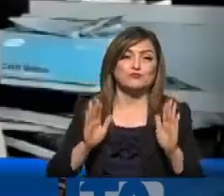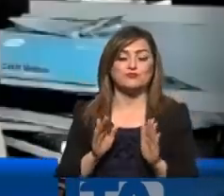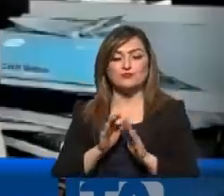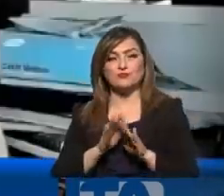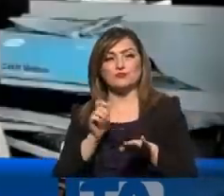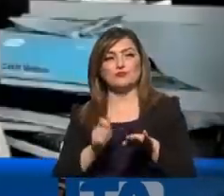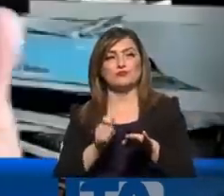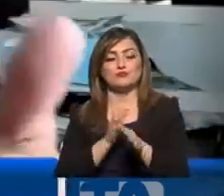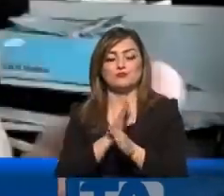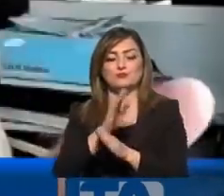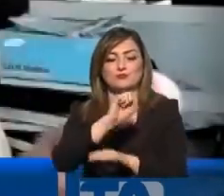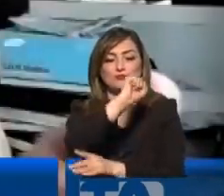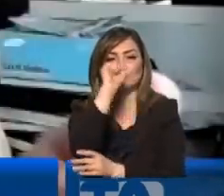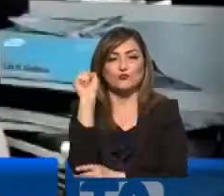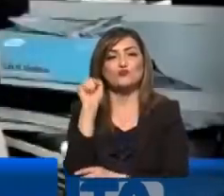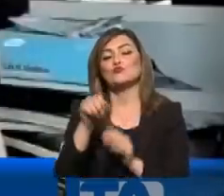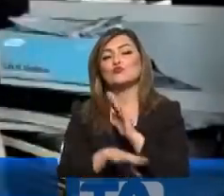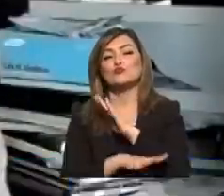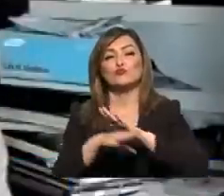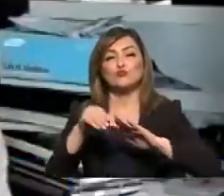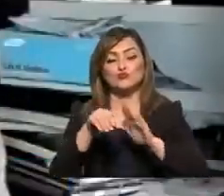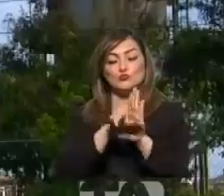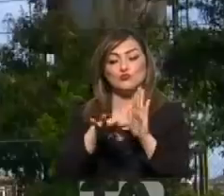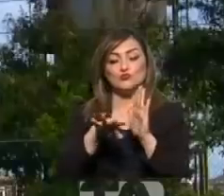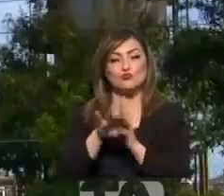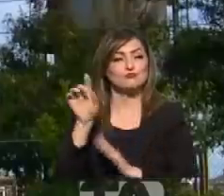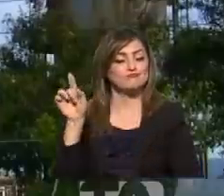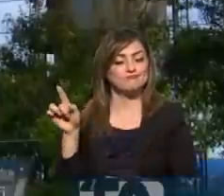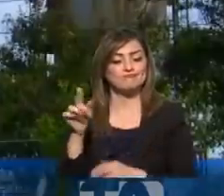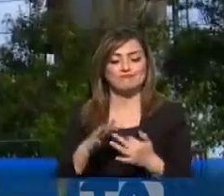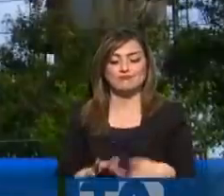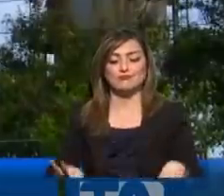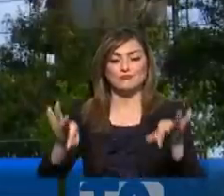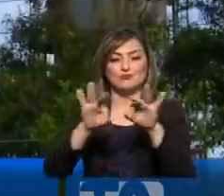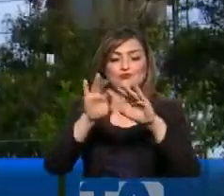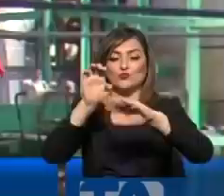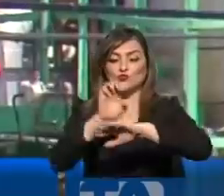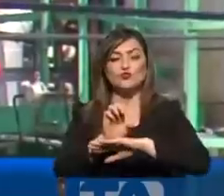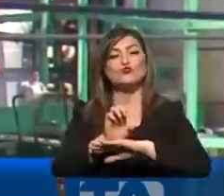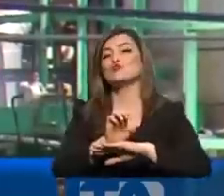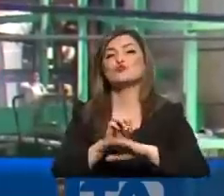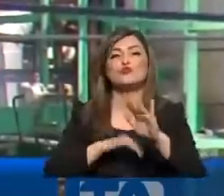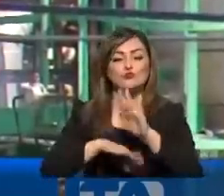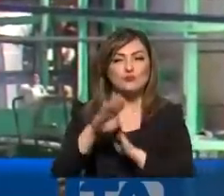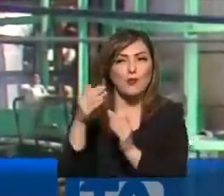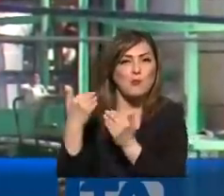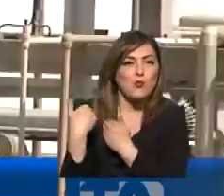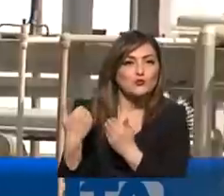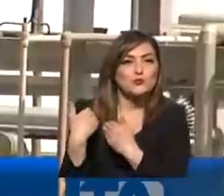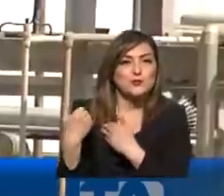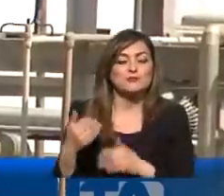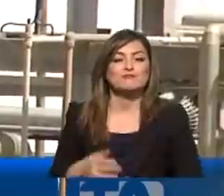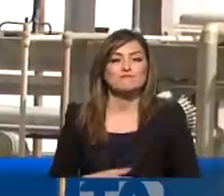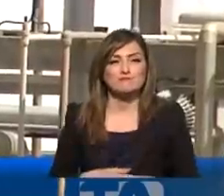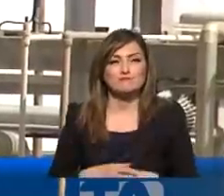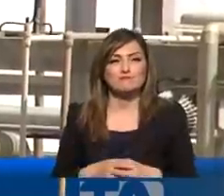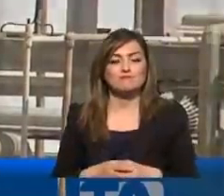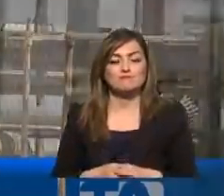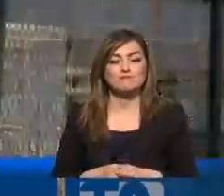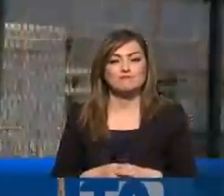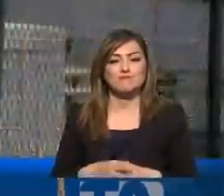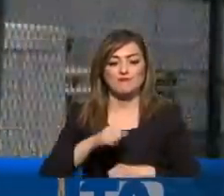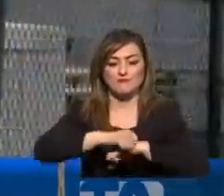especialista en Derecho Energético Petrolero, Gonzalo González, será importante que el Ecuador adquiera una mayor responsabilidad y corrija el